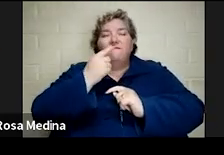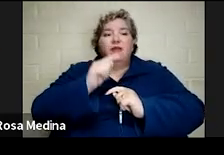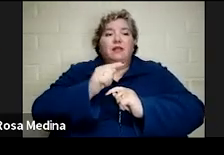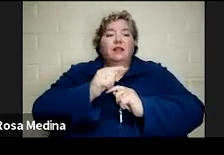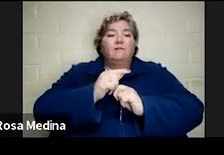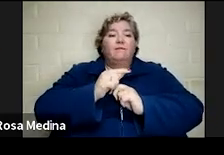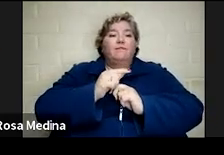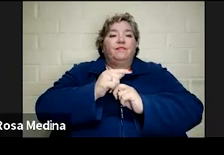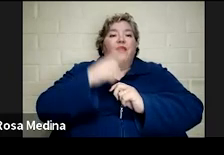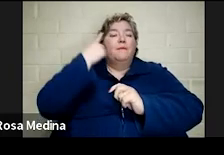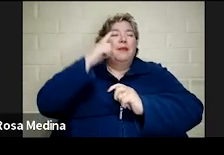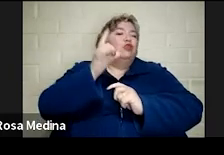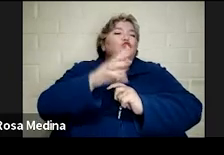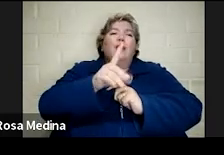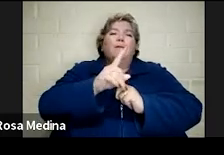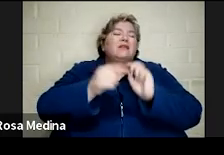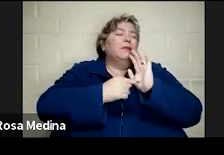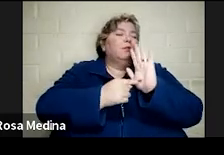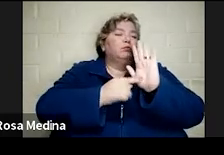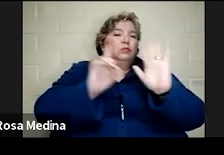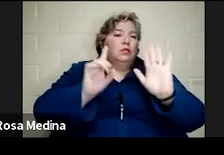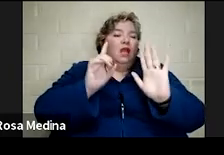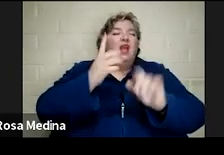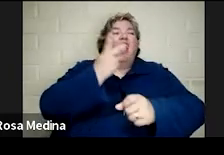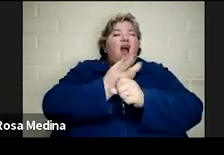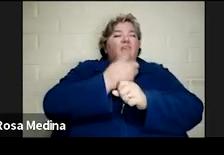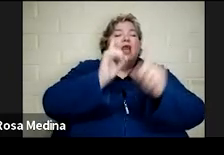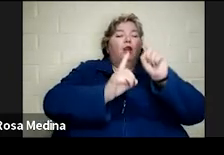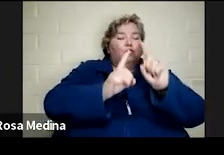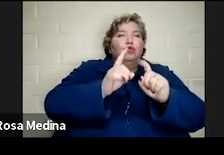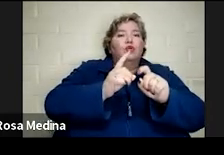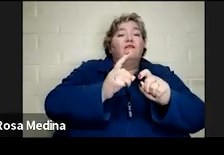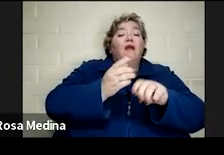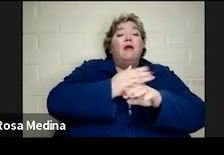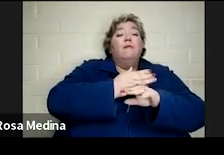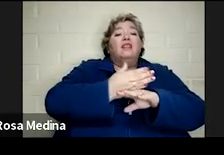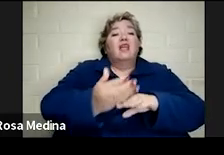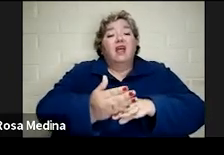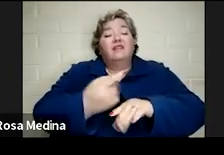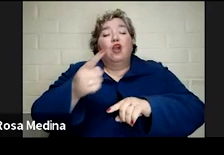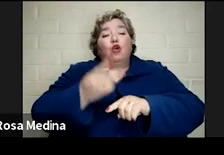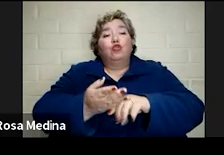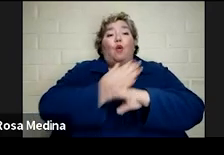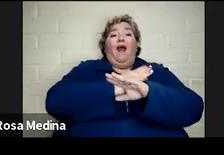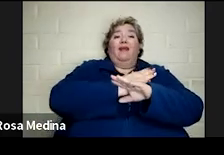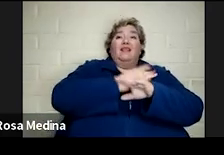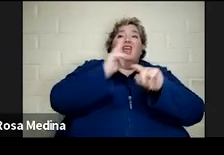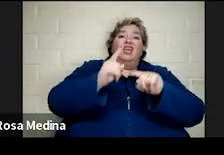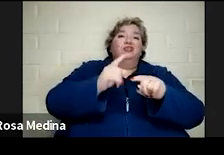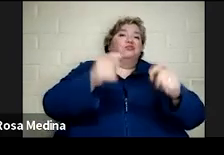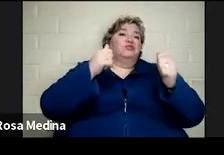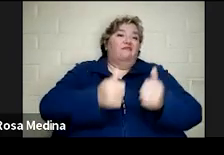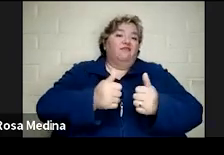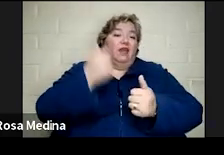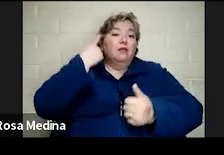solo lo pongo como referencia porque hay niños que van antes y hay niños que van después y eso es totalmente esperable y eso está bien, pero solo lo